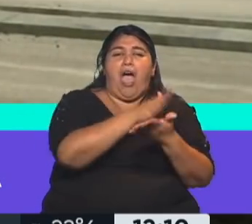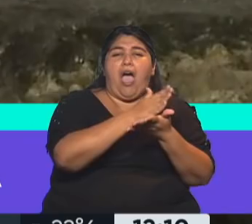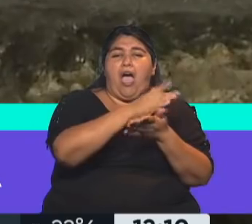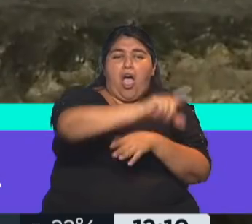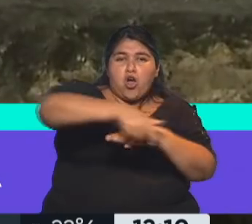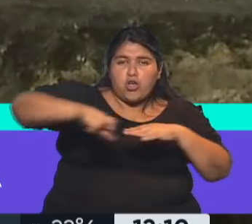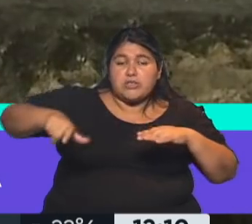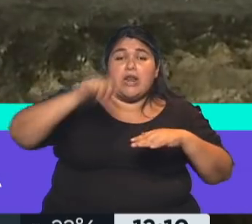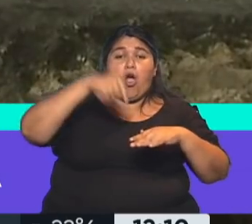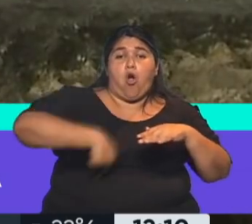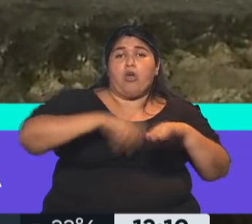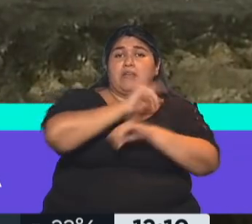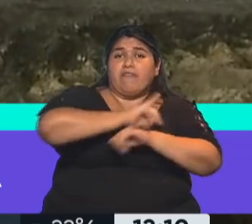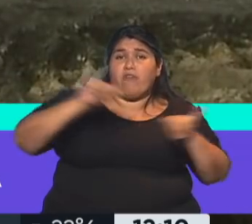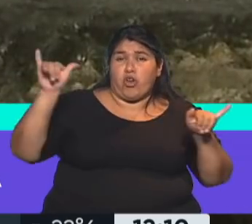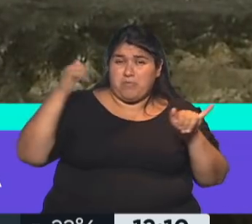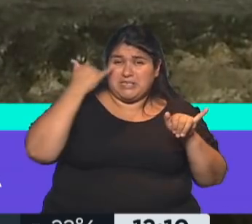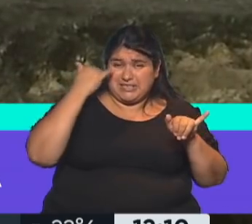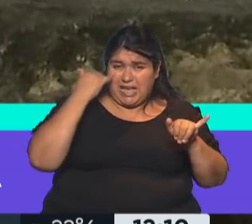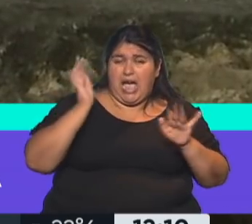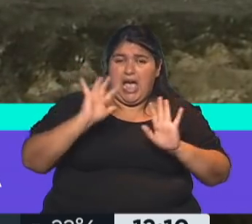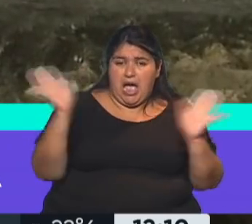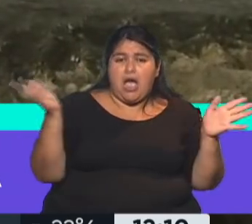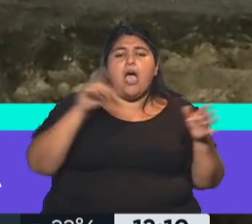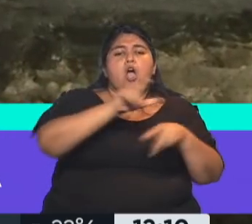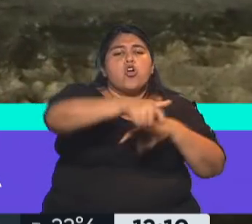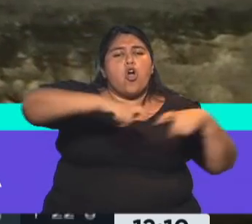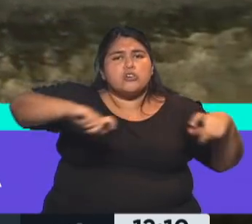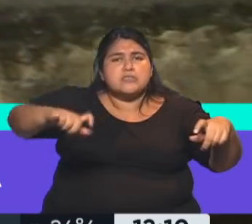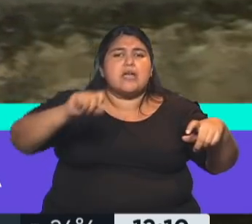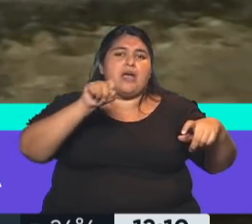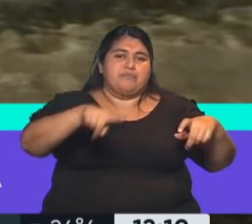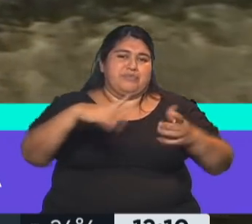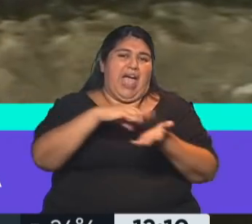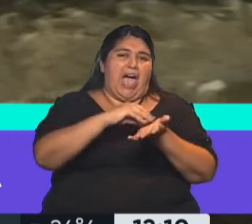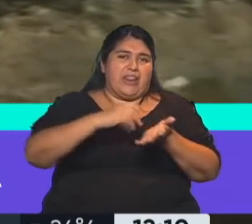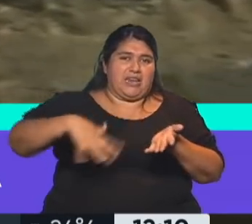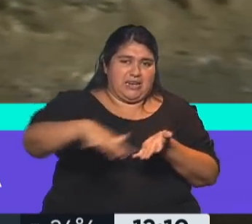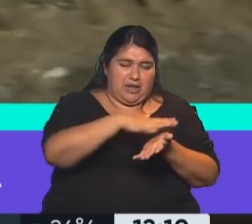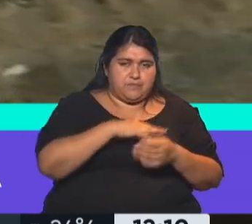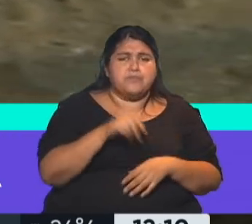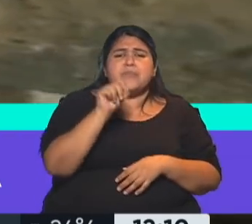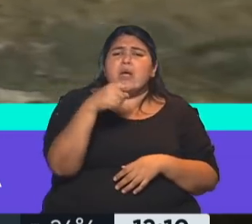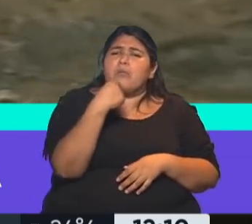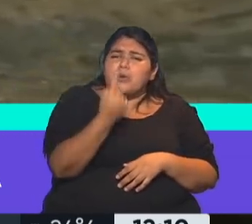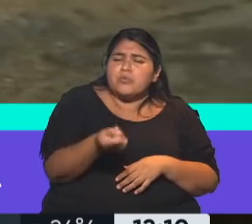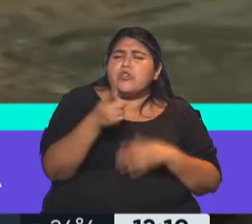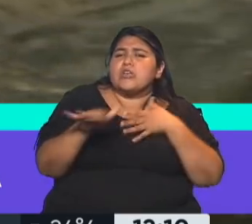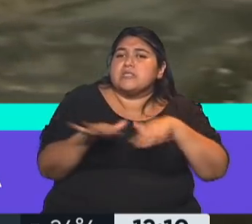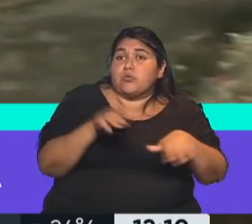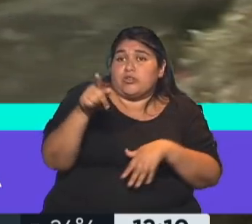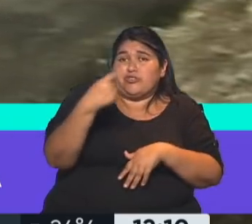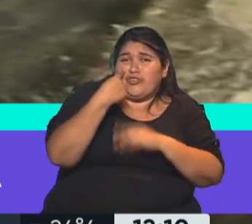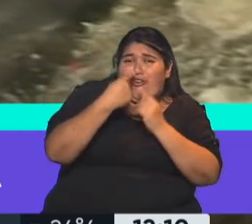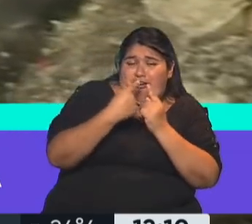hoy me llegó informe que están minando la costa, que están poniendo minas en la arena. ¿Cómo estás viviendo vos esta situación desde tan lejos, desde el